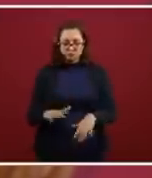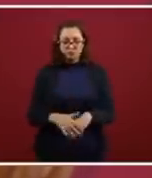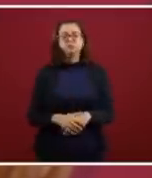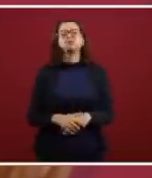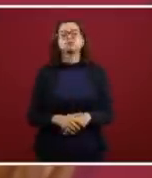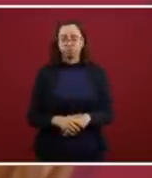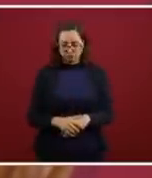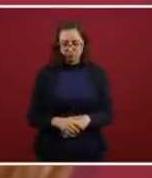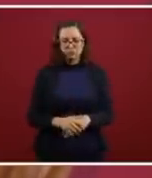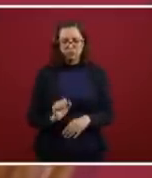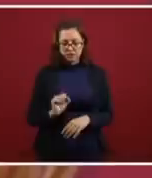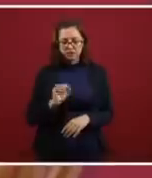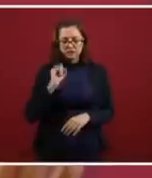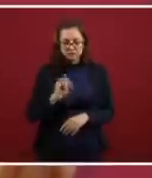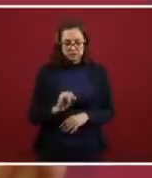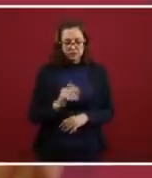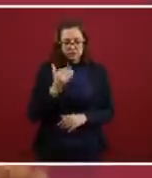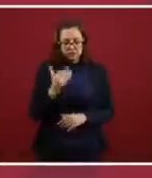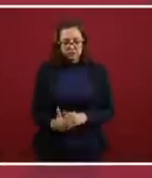son procesos.